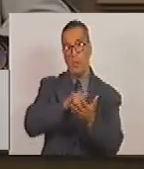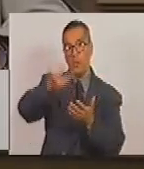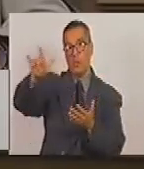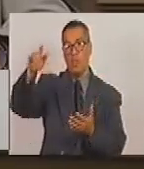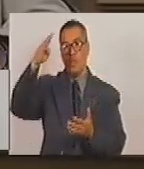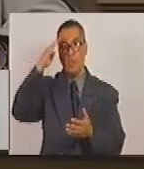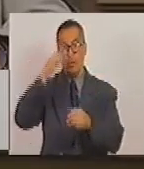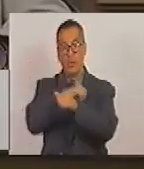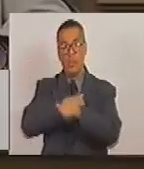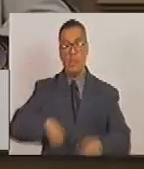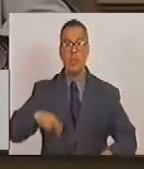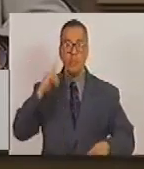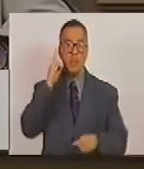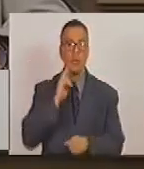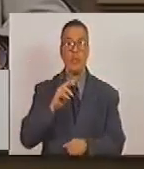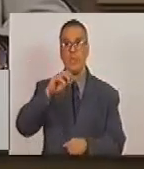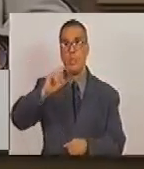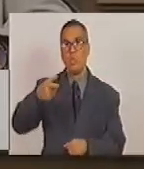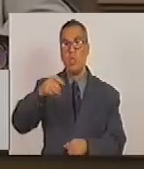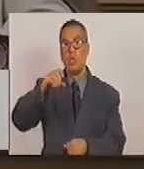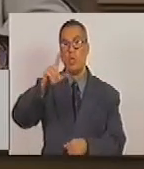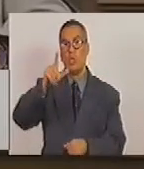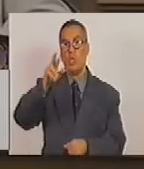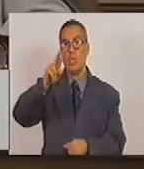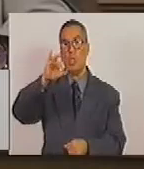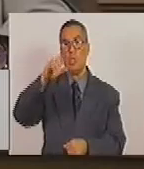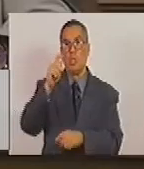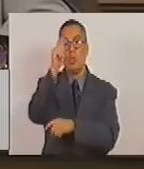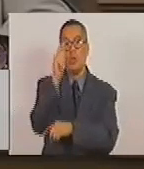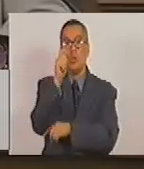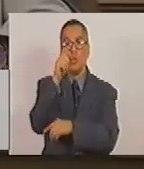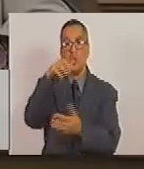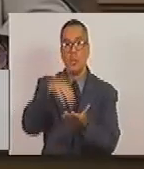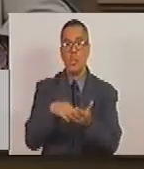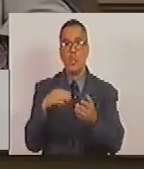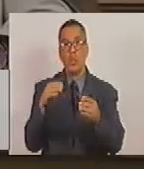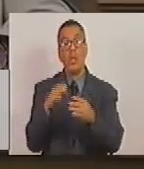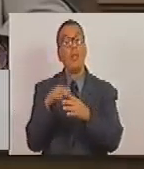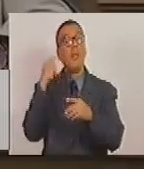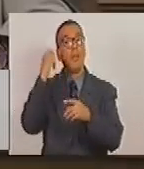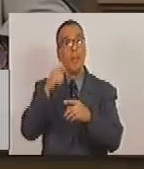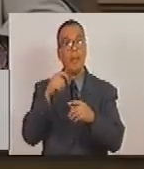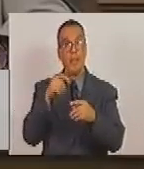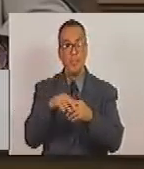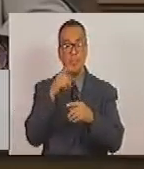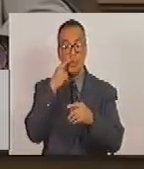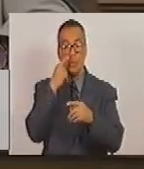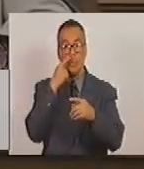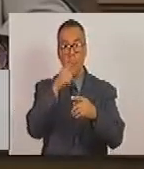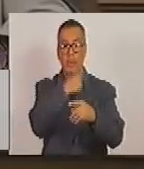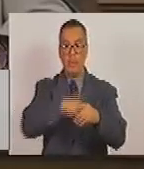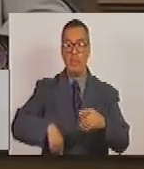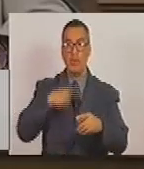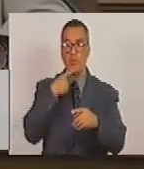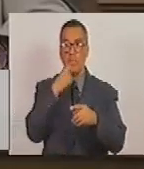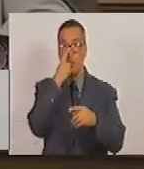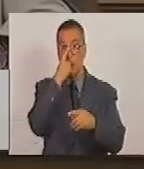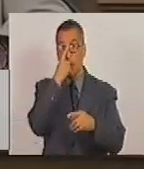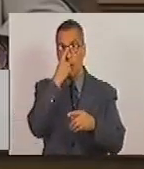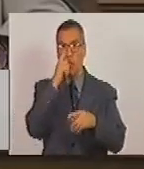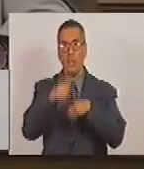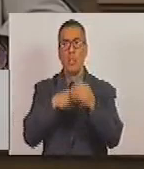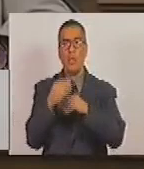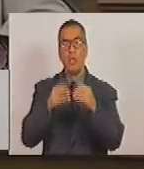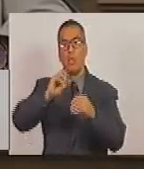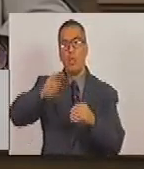Militar Bolivariana, Gloria Castillo, diputada por el Estado Monagas. El presidente confirió el derecho de palabra a la